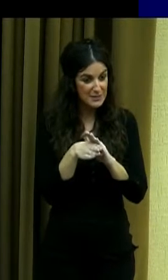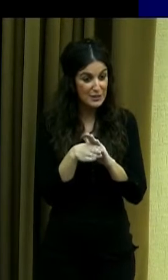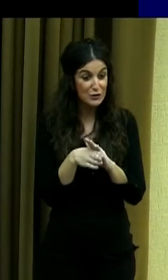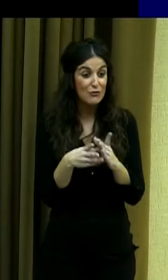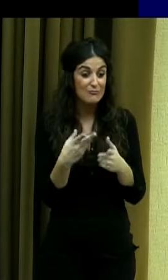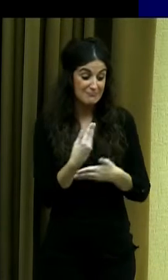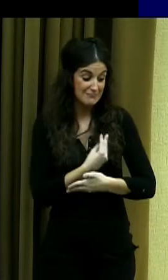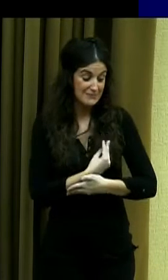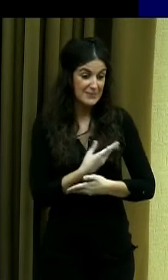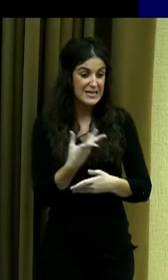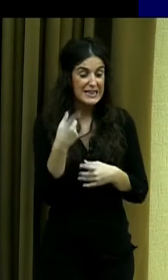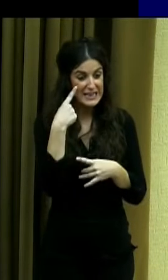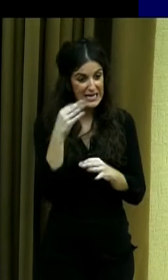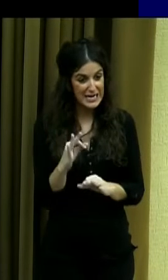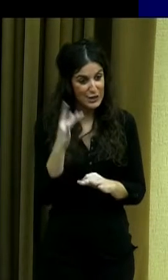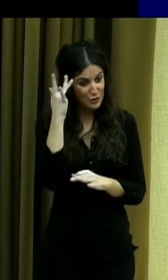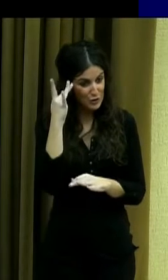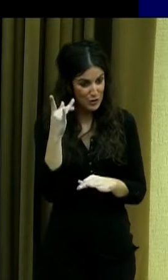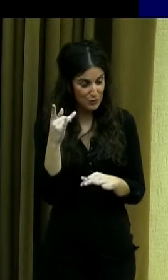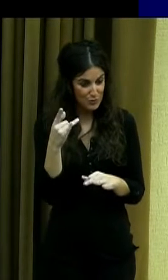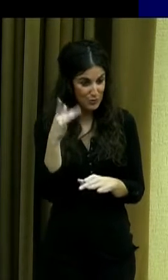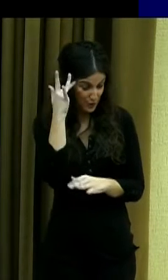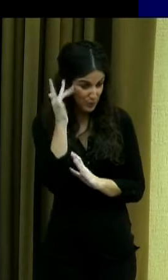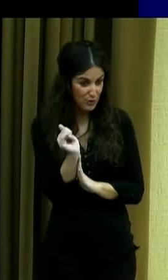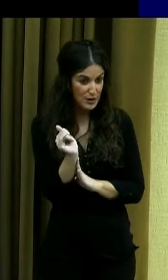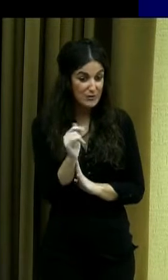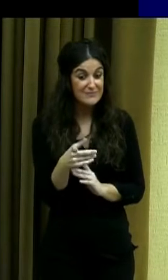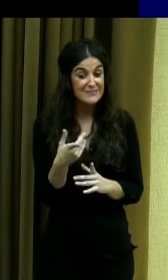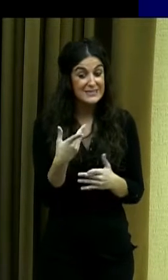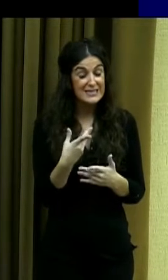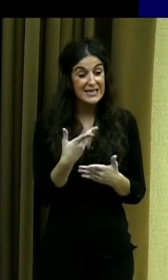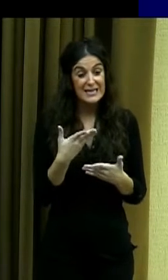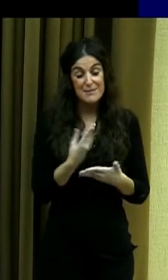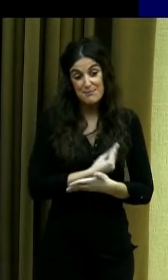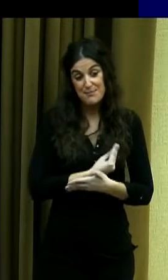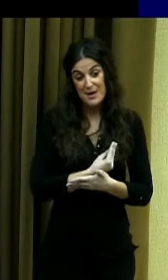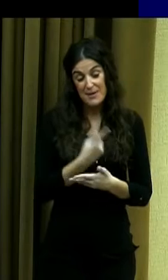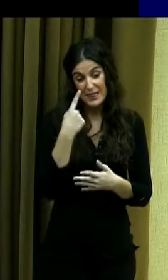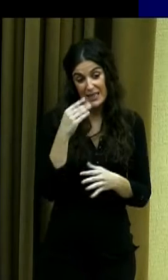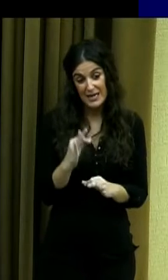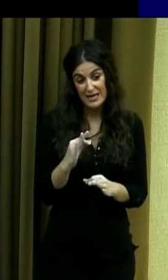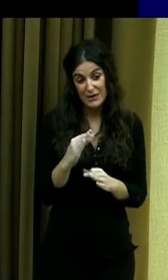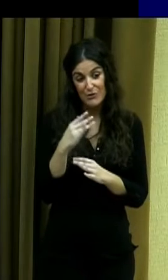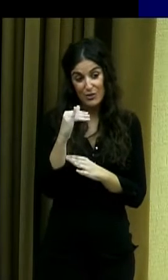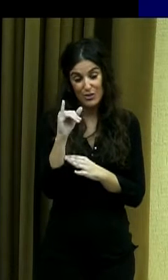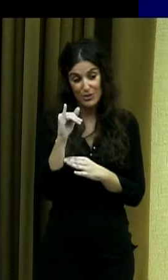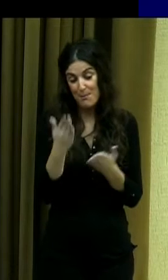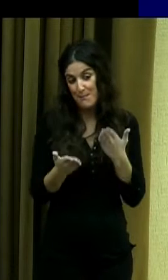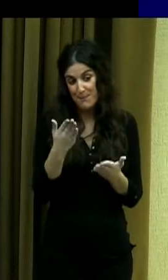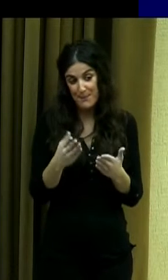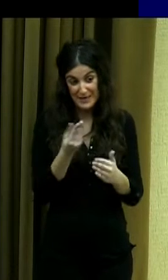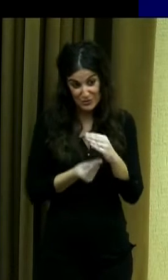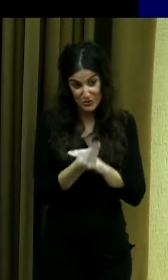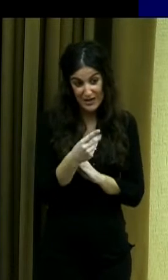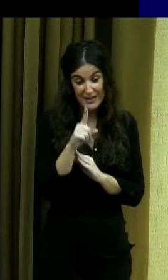neurológico. ¿Qué consideramos como lactante de riesgo? Pues en general todo lactante con un peso al nacer por debajo de 1.500 gramos o una